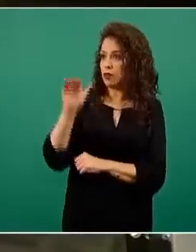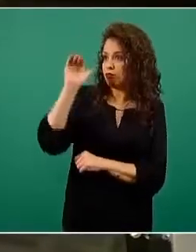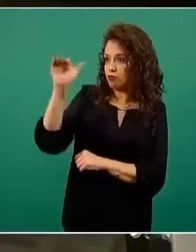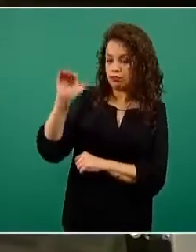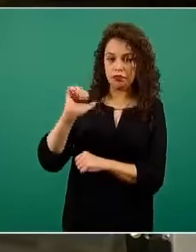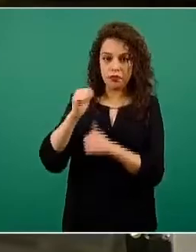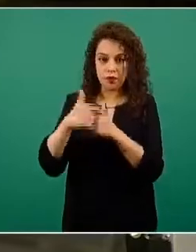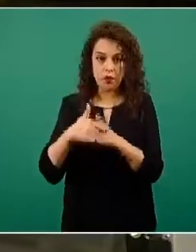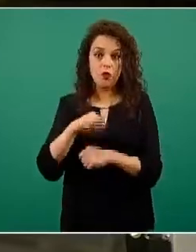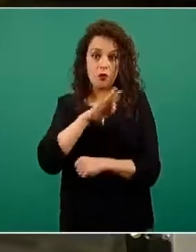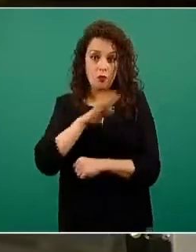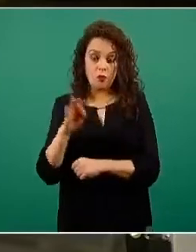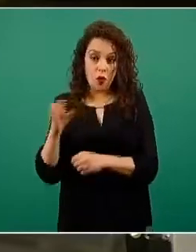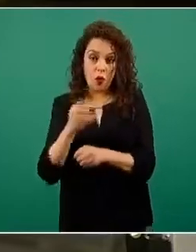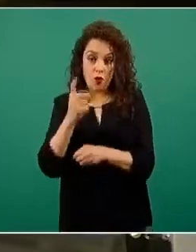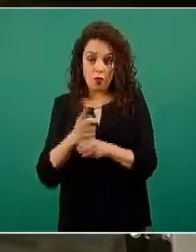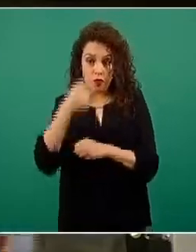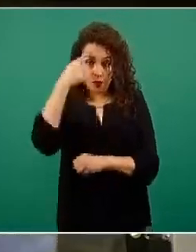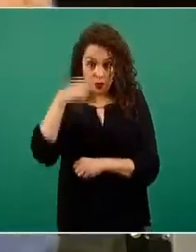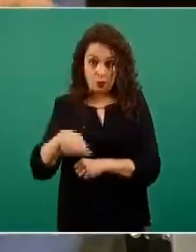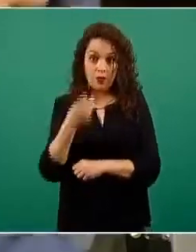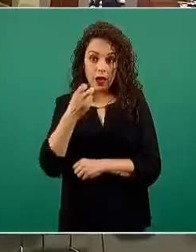opción también para el país? Gracias.